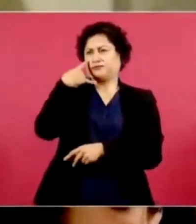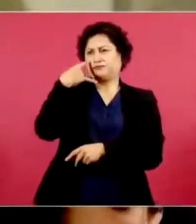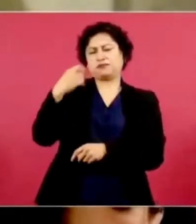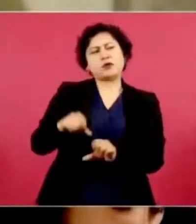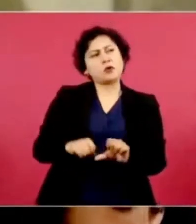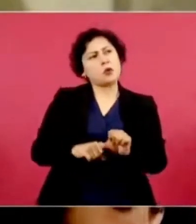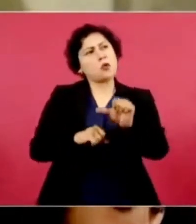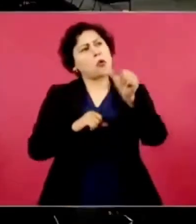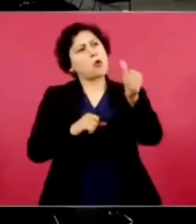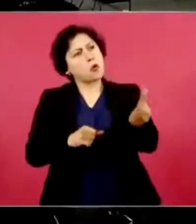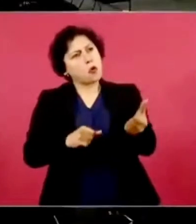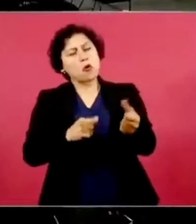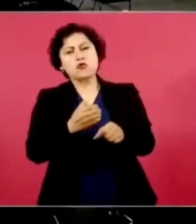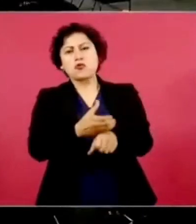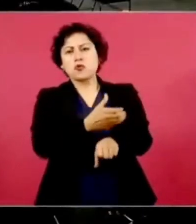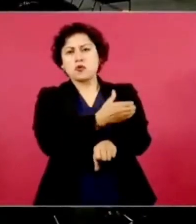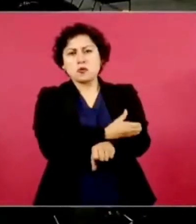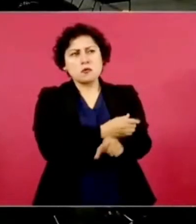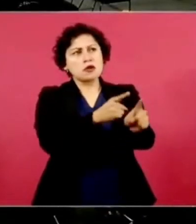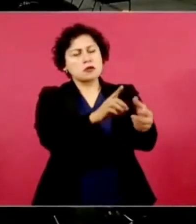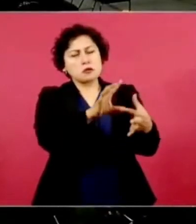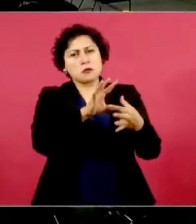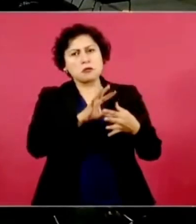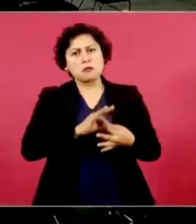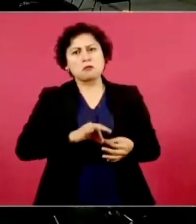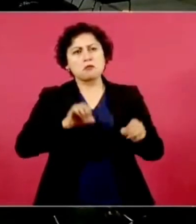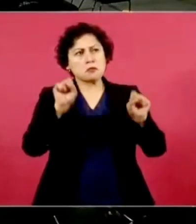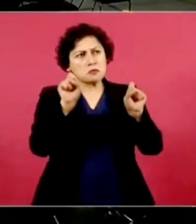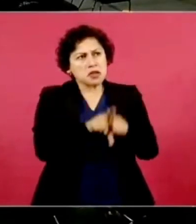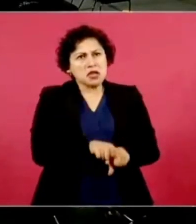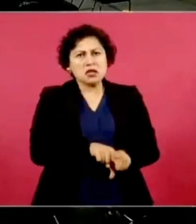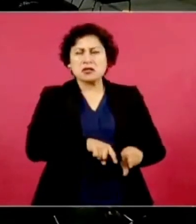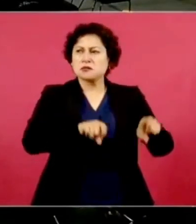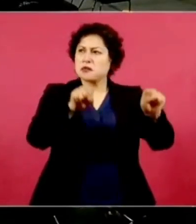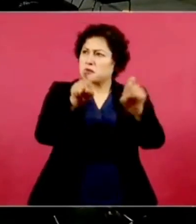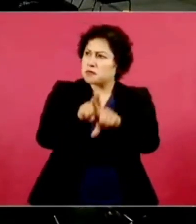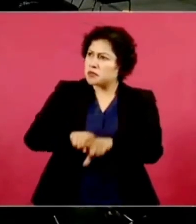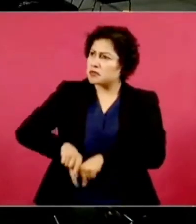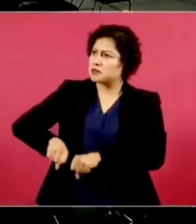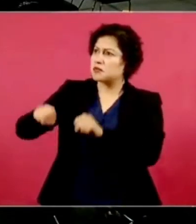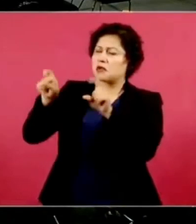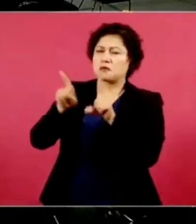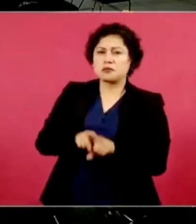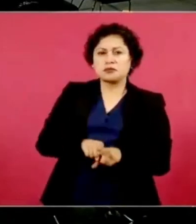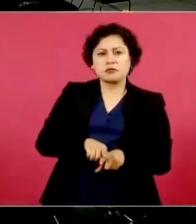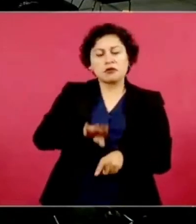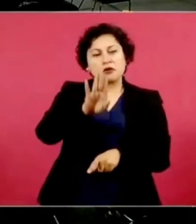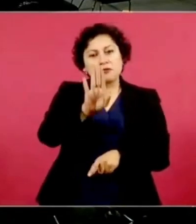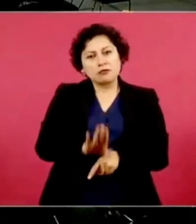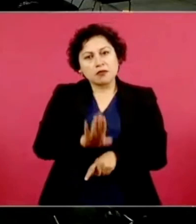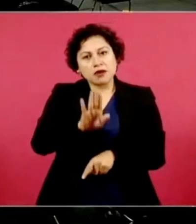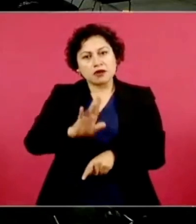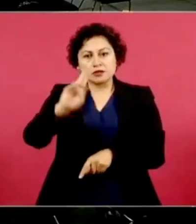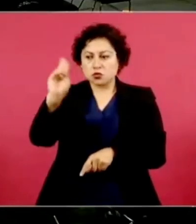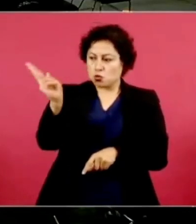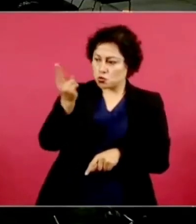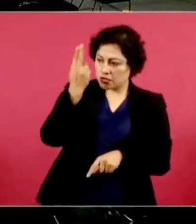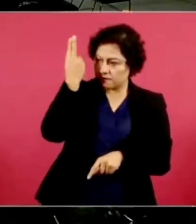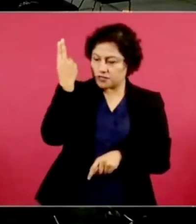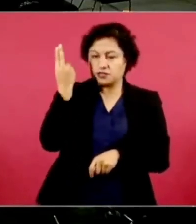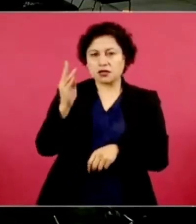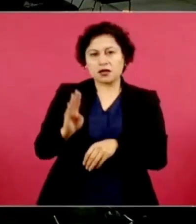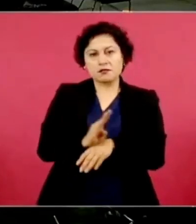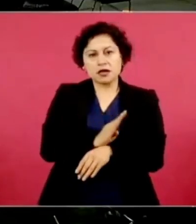que el problema es generalizado. Entonces parece ser una política desde la Dirección General de la Universidad de Bienestar